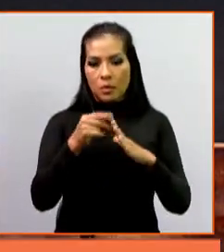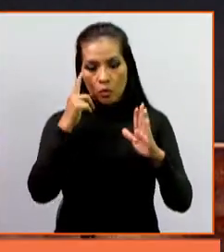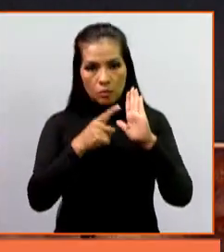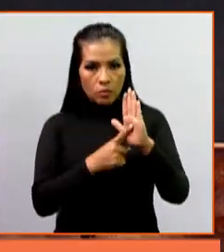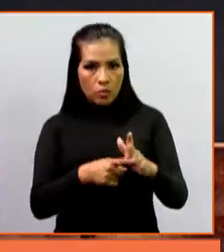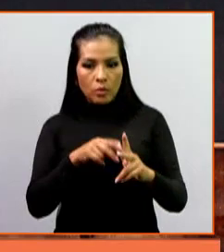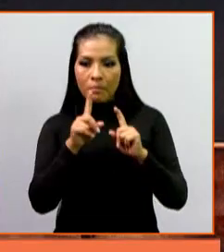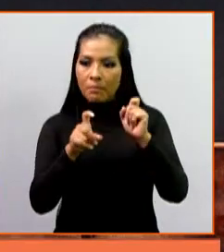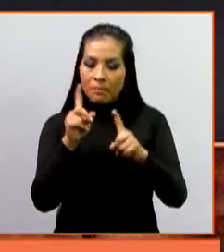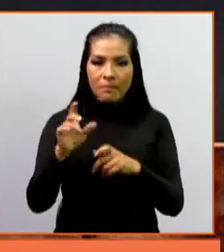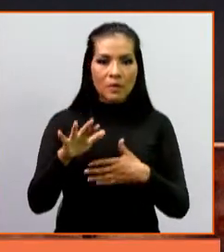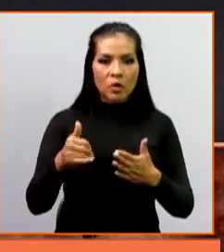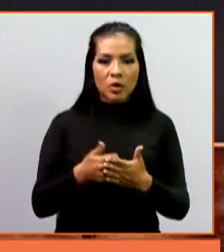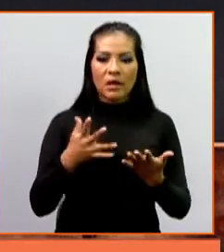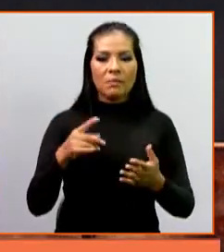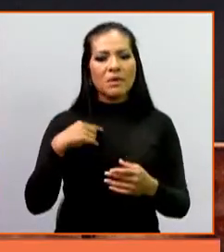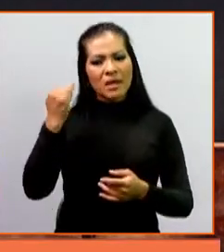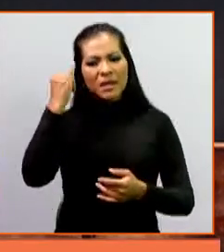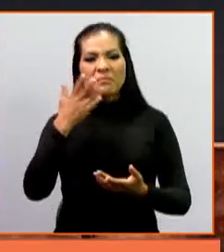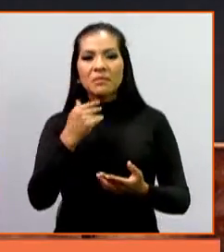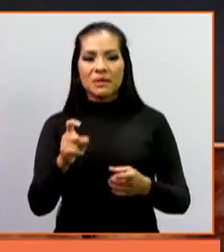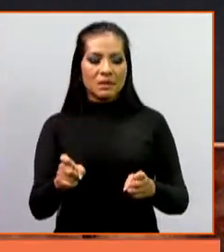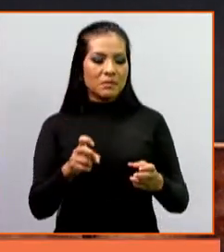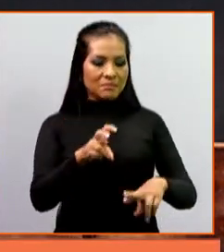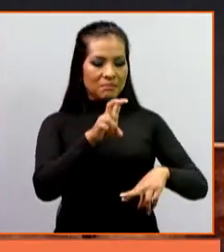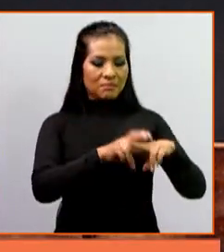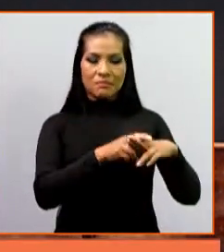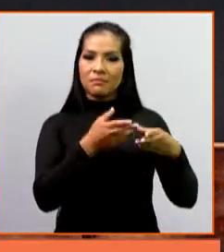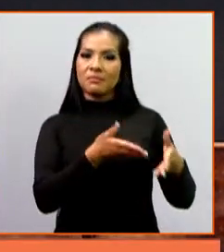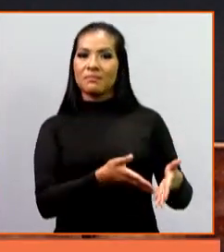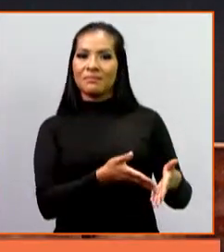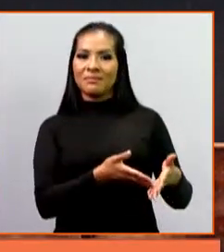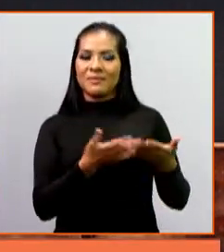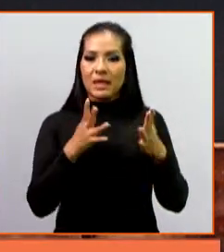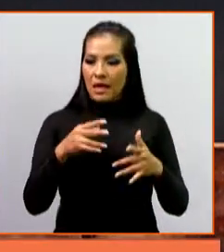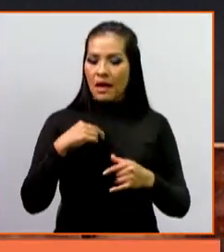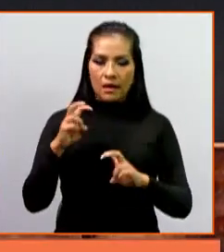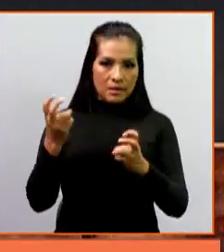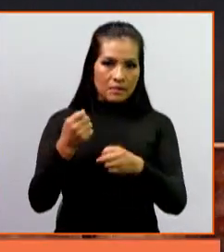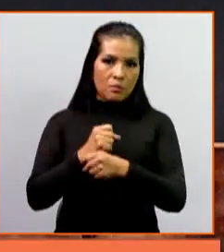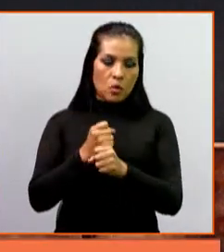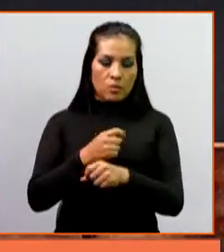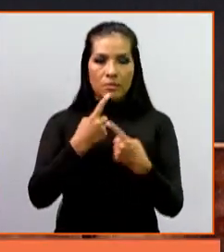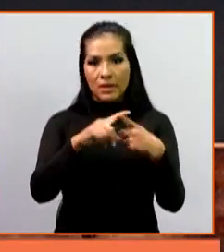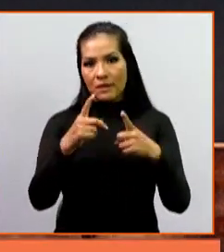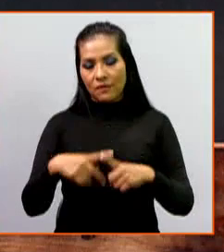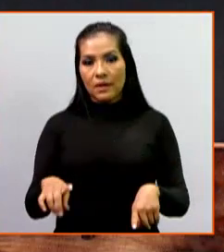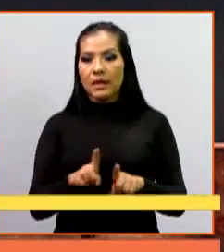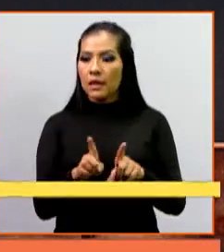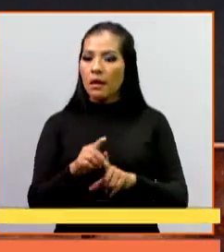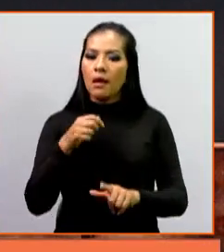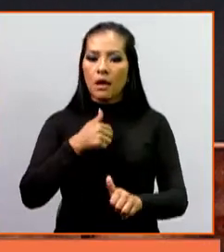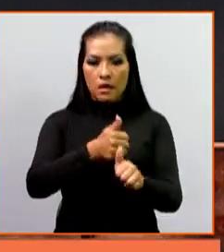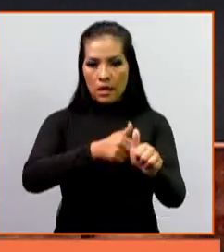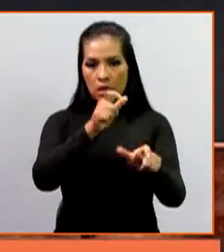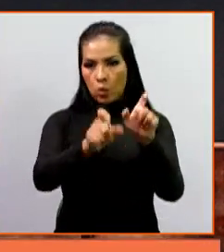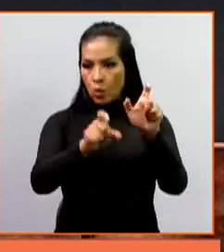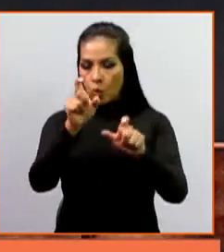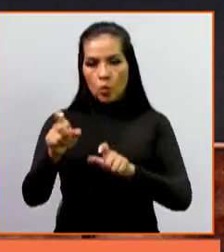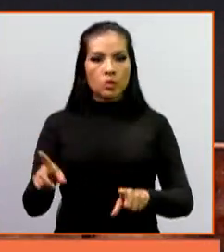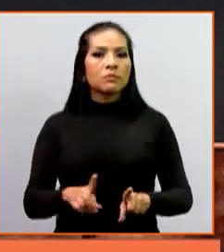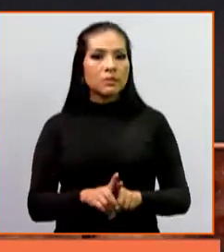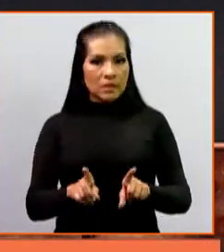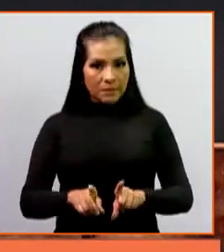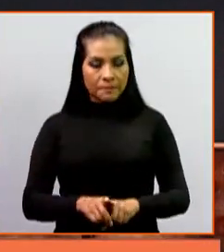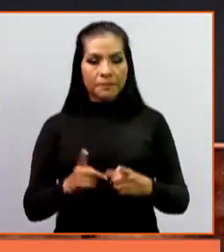encuentro viene Esto es una silla. Nuestra compañía produjo varios trabajos distintos, que tenemos diferentes unipersonales a partir de eso, y nos interesa